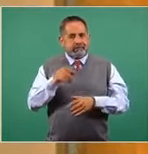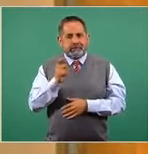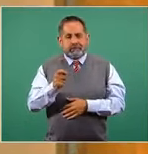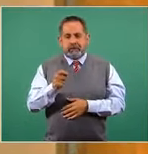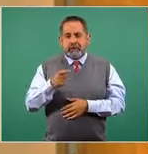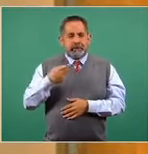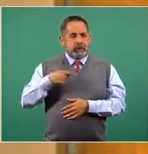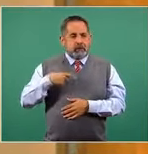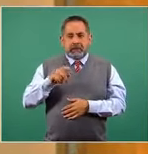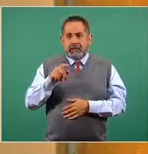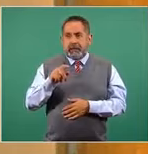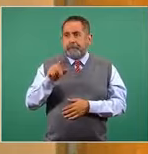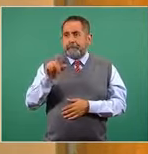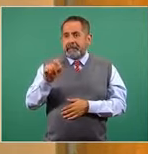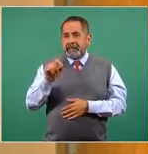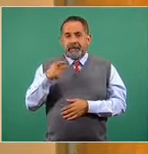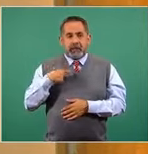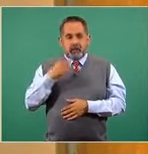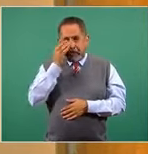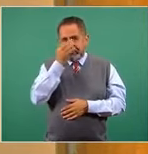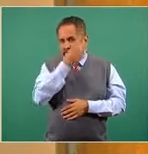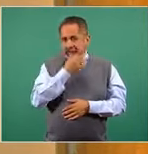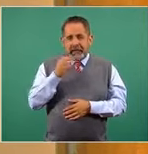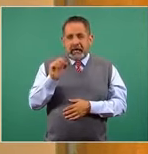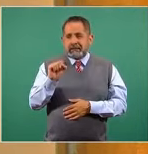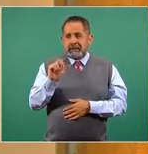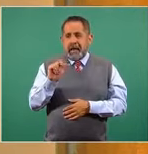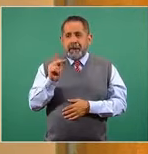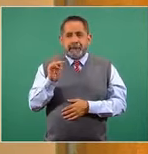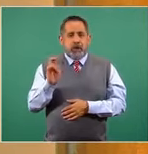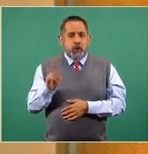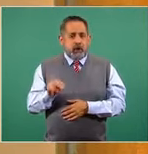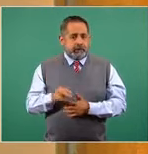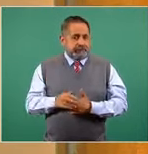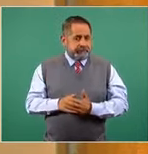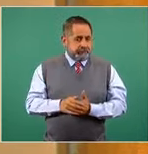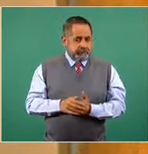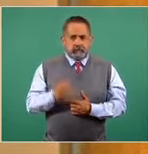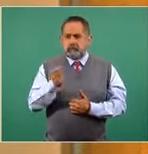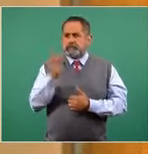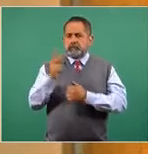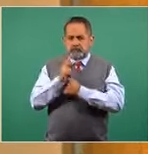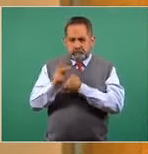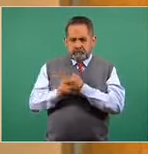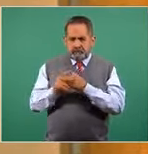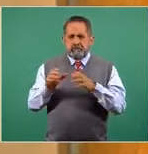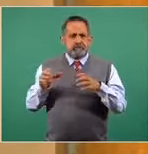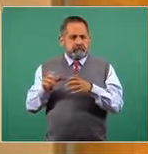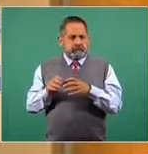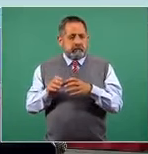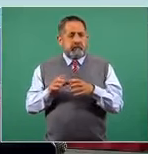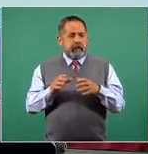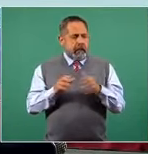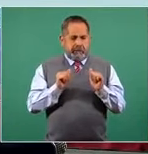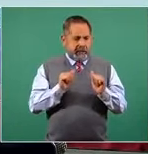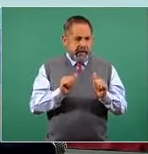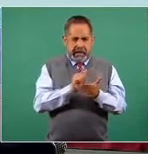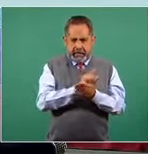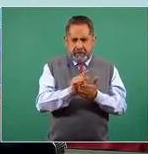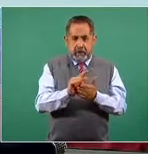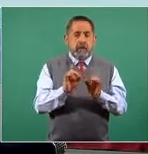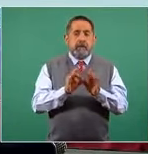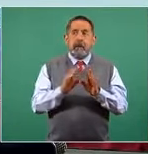20 casos de sarampión. Siempre los países, aun cuando ya hayan eliminado el sarampión, pueden tener casos importados de